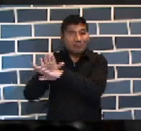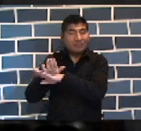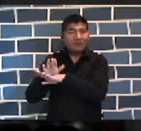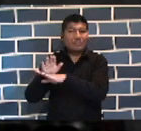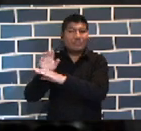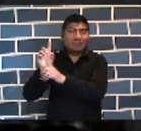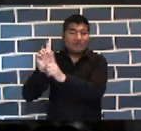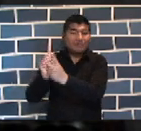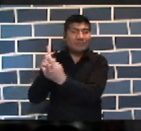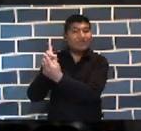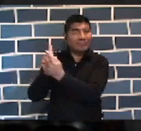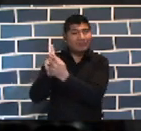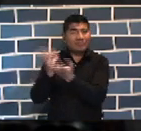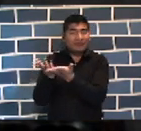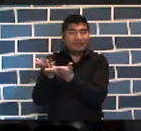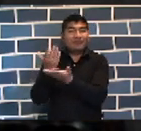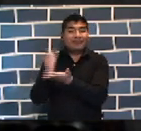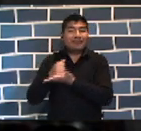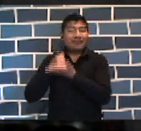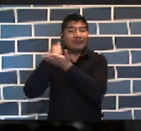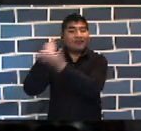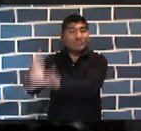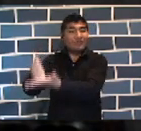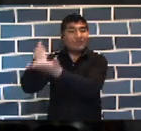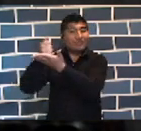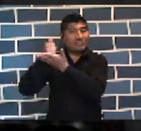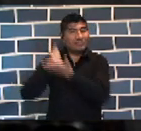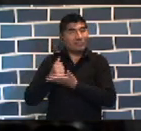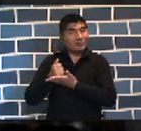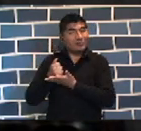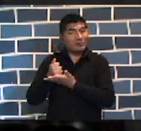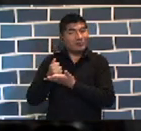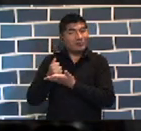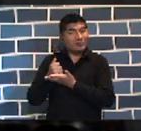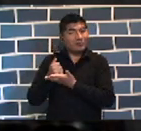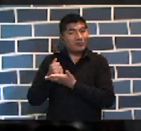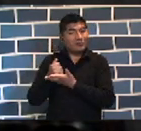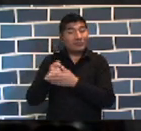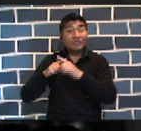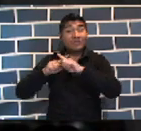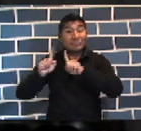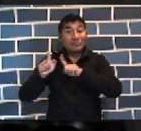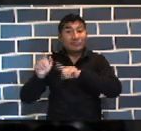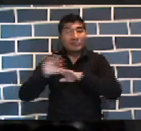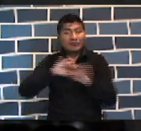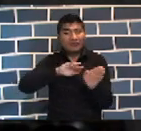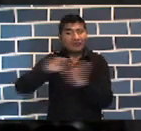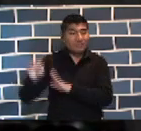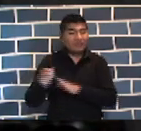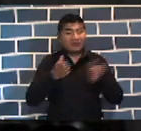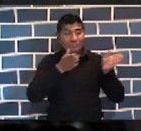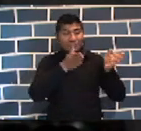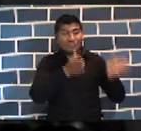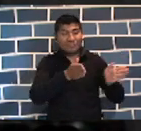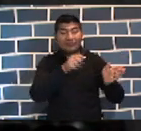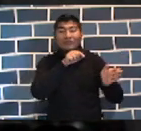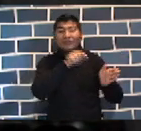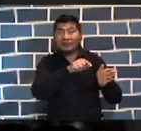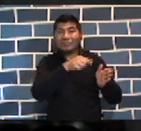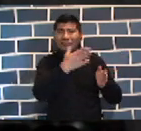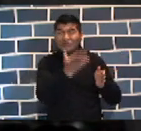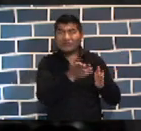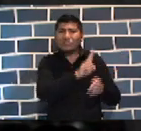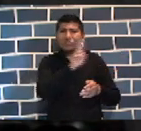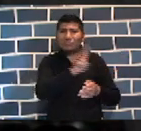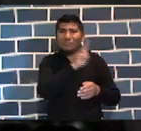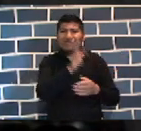nos encontremos y ayudemos los unos a los otros. Pero por otro, se prestan también a un